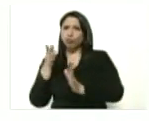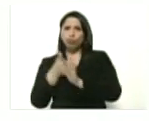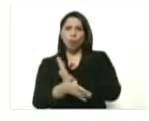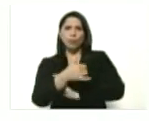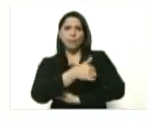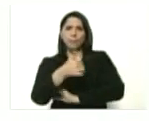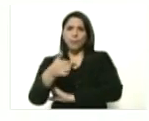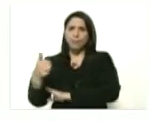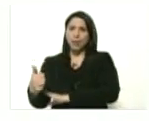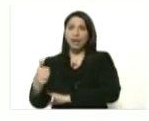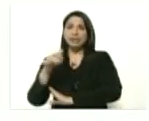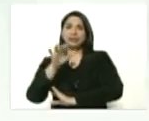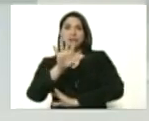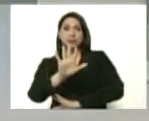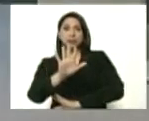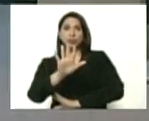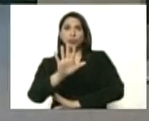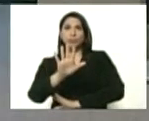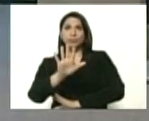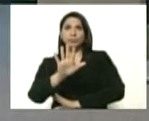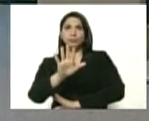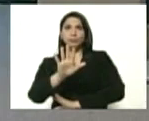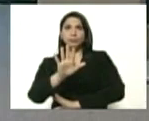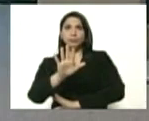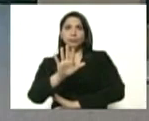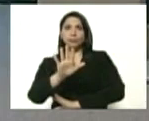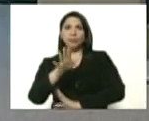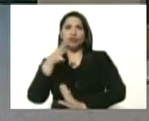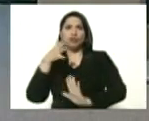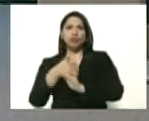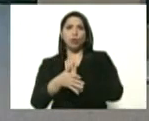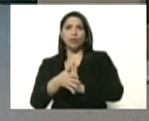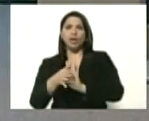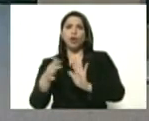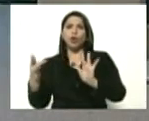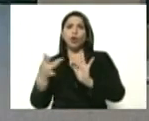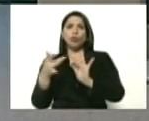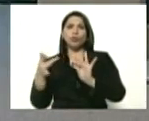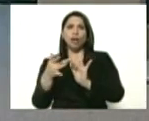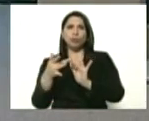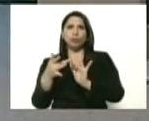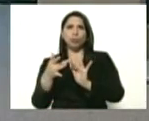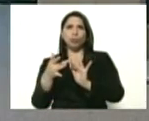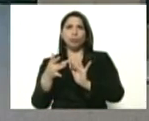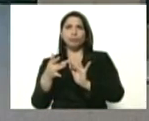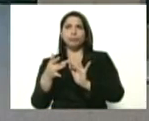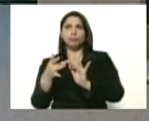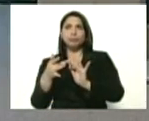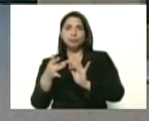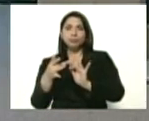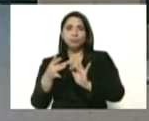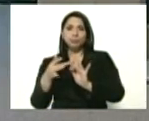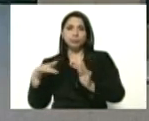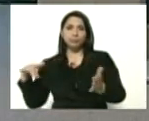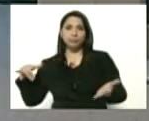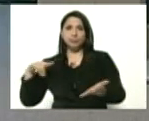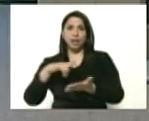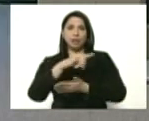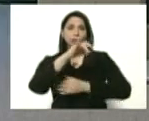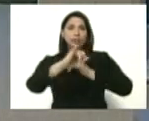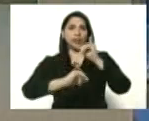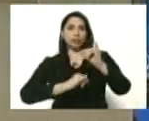y 5 casos que en concreto se refieren a contactos con viajeros